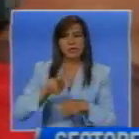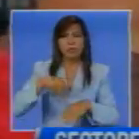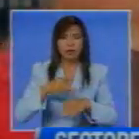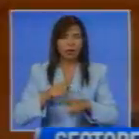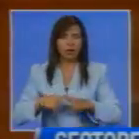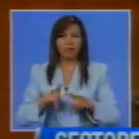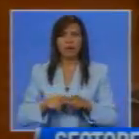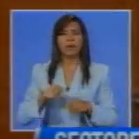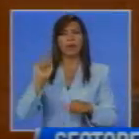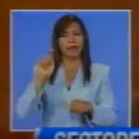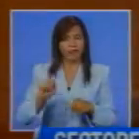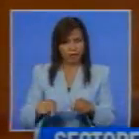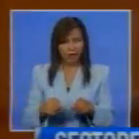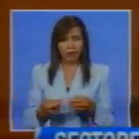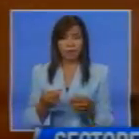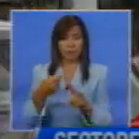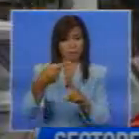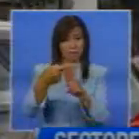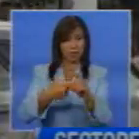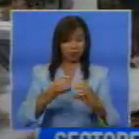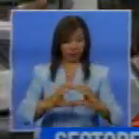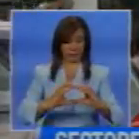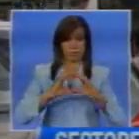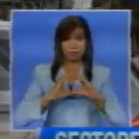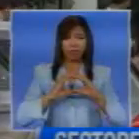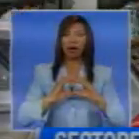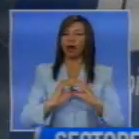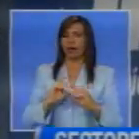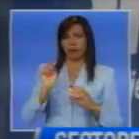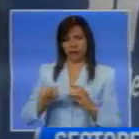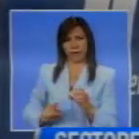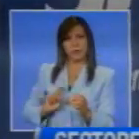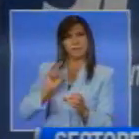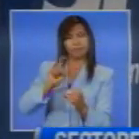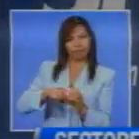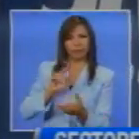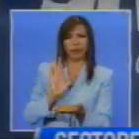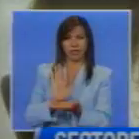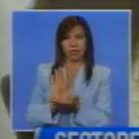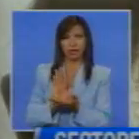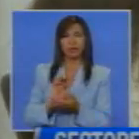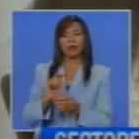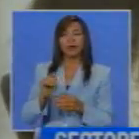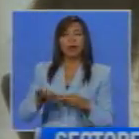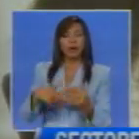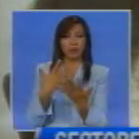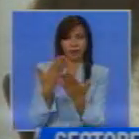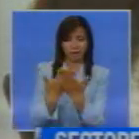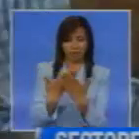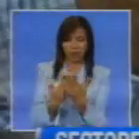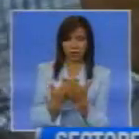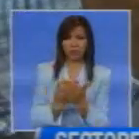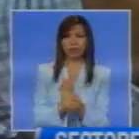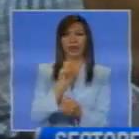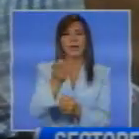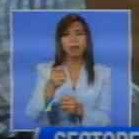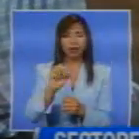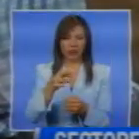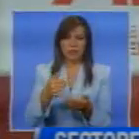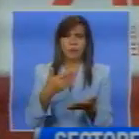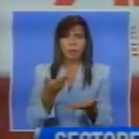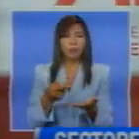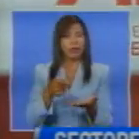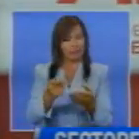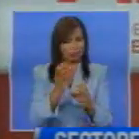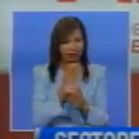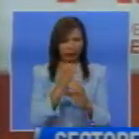debe afiliarse de acuerdo a sus ingresos reales declarados al Servicio de Rentas Internas. El sector textil es claro en decir que el IES